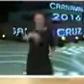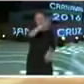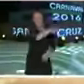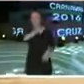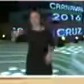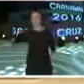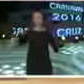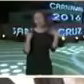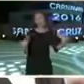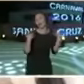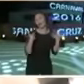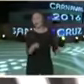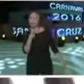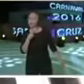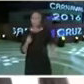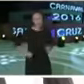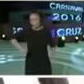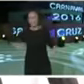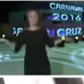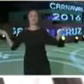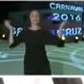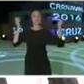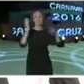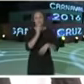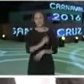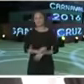es el pueblo, joder.